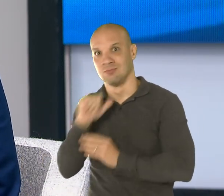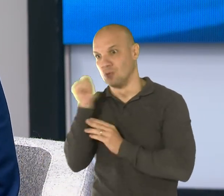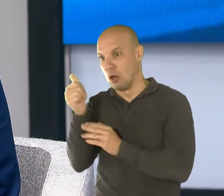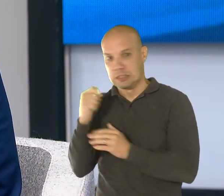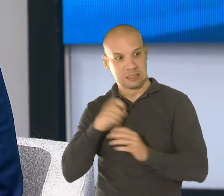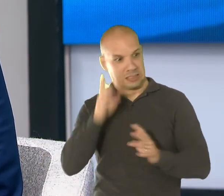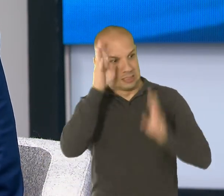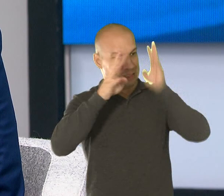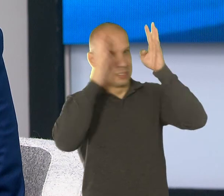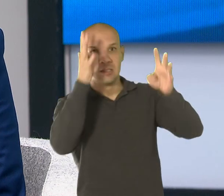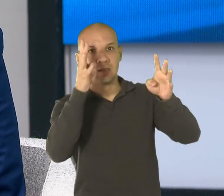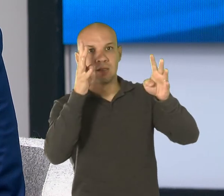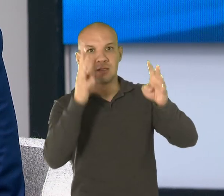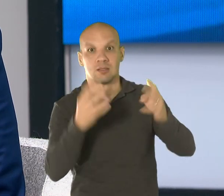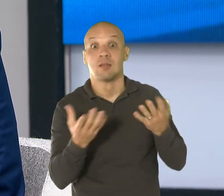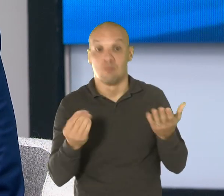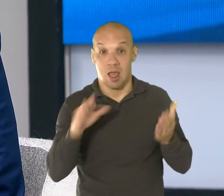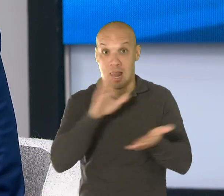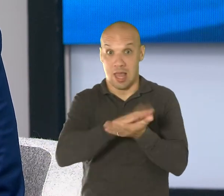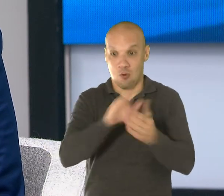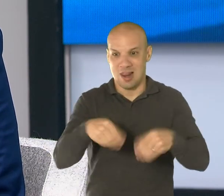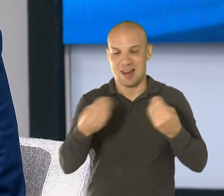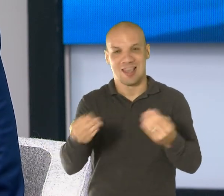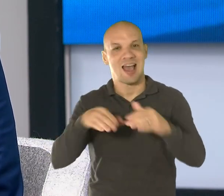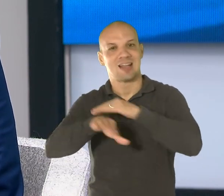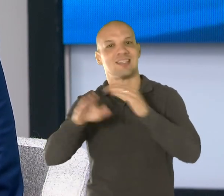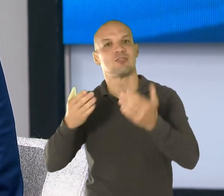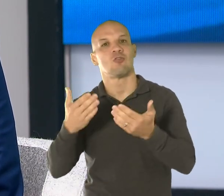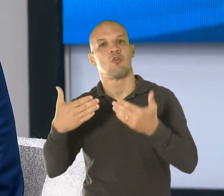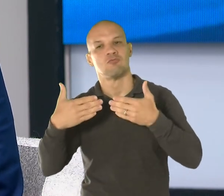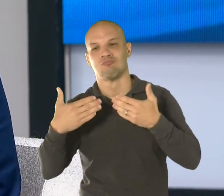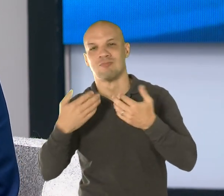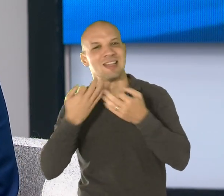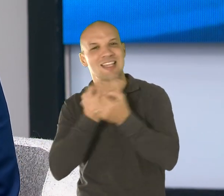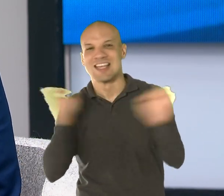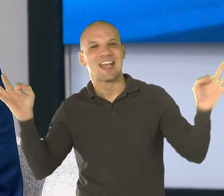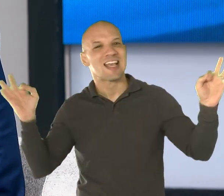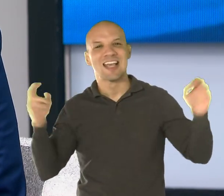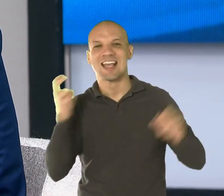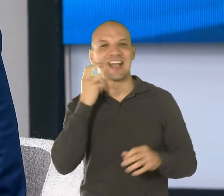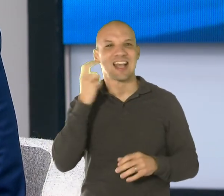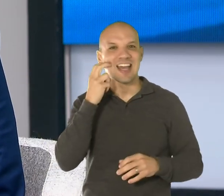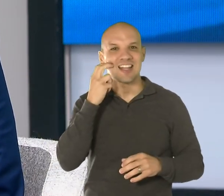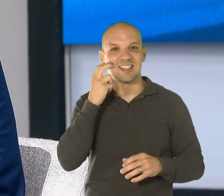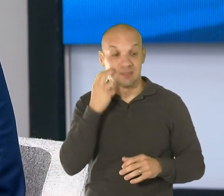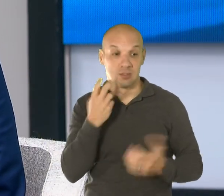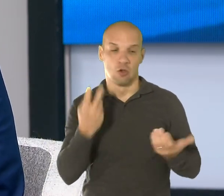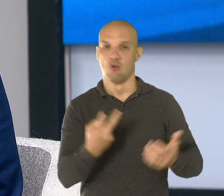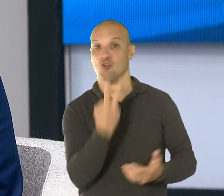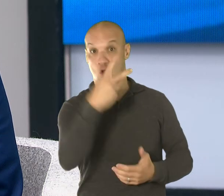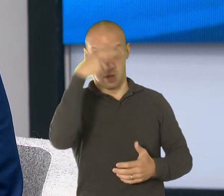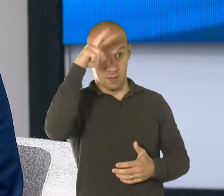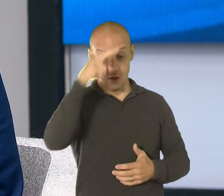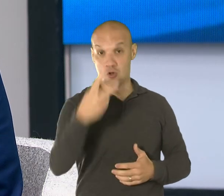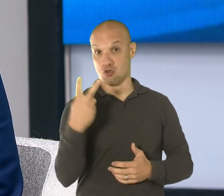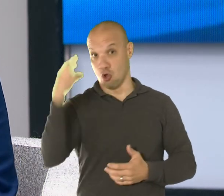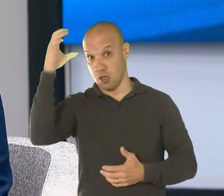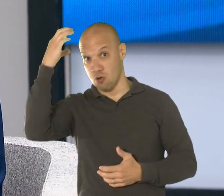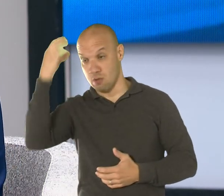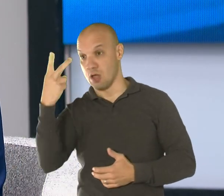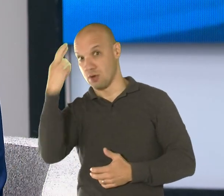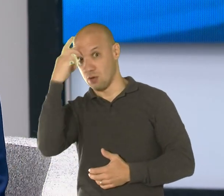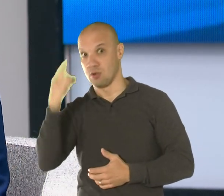gratis a eso. Y quisimos replicarlo en Latinoamérica, así que hicimos 2 en México, 2 en Colombia, 1 en Bolivia y 1 en la República